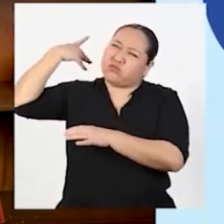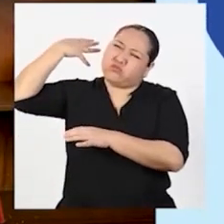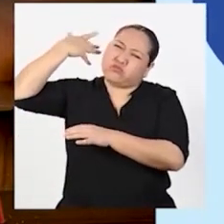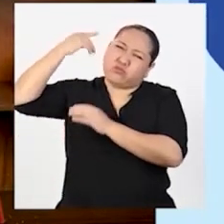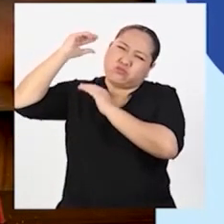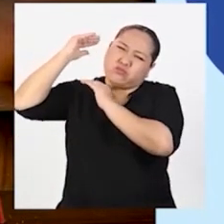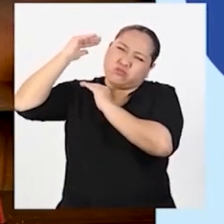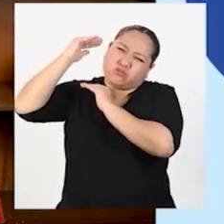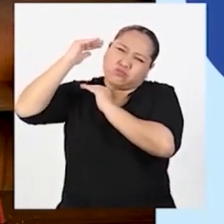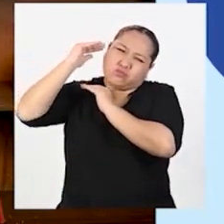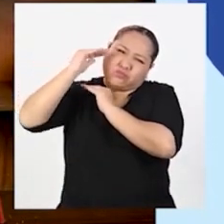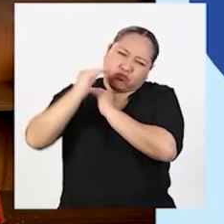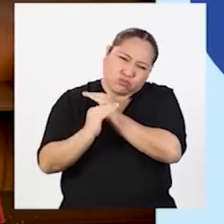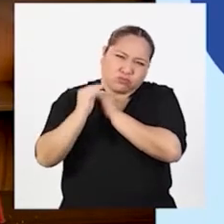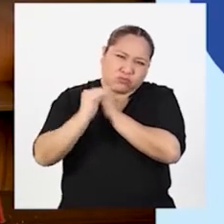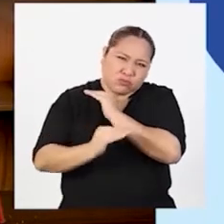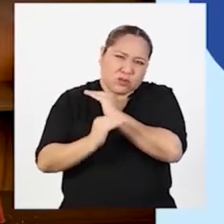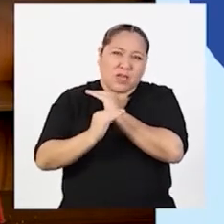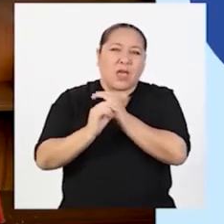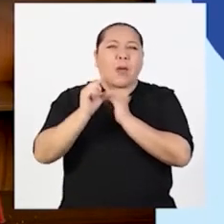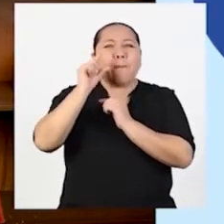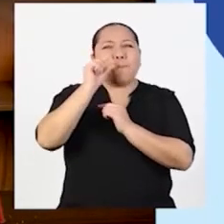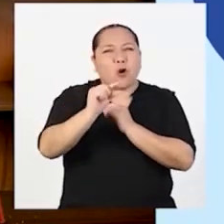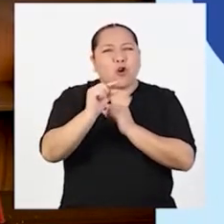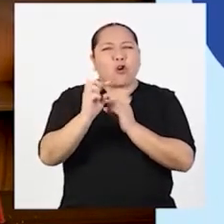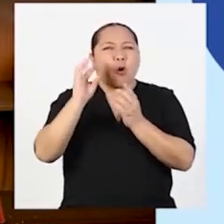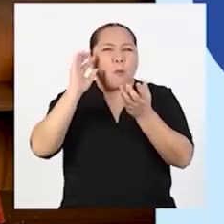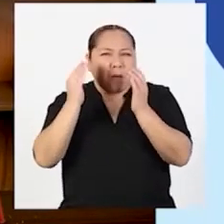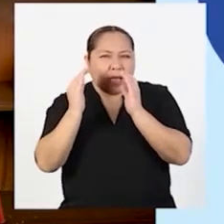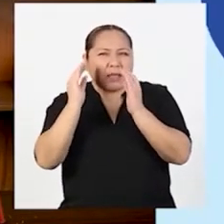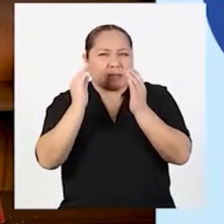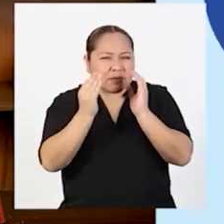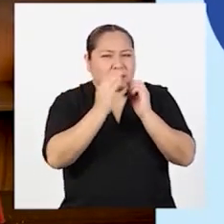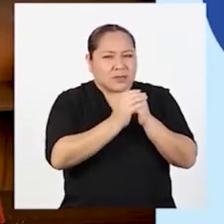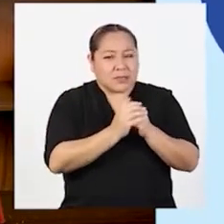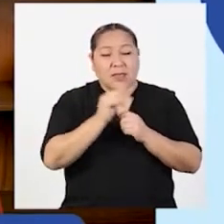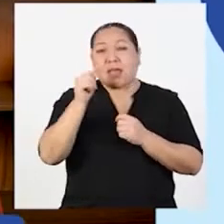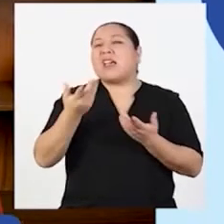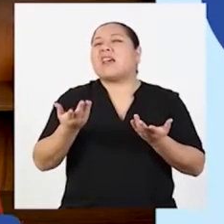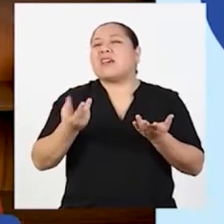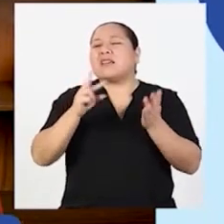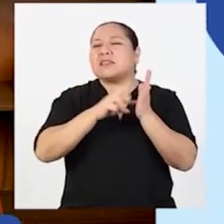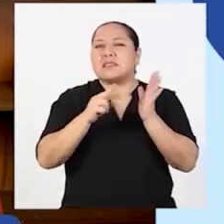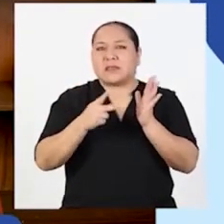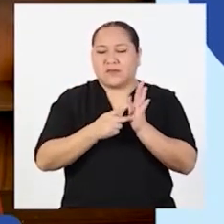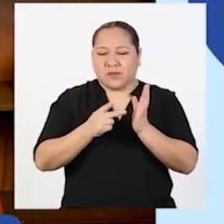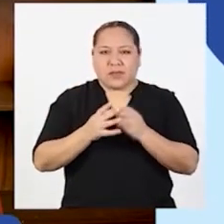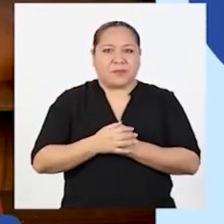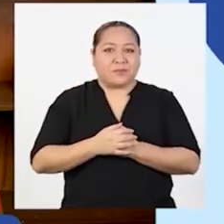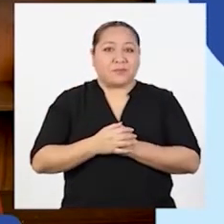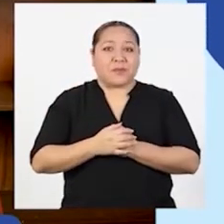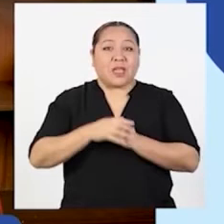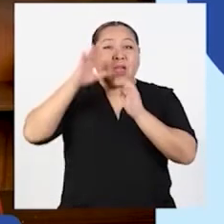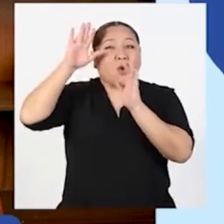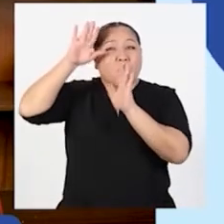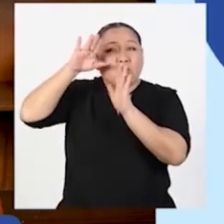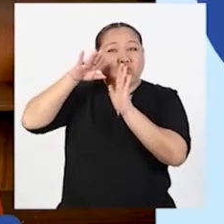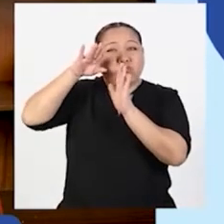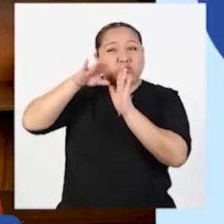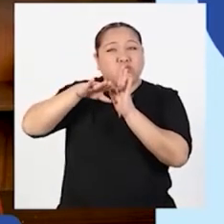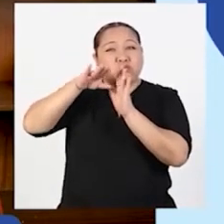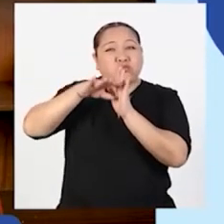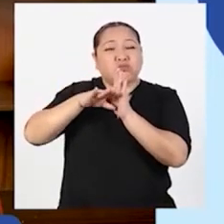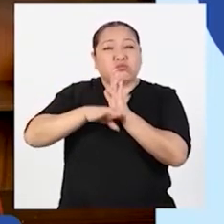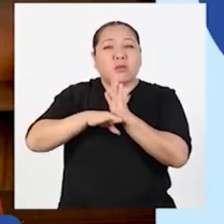considerable de la tasa de repeticiones en el genoma humano. Esto significa que se han reducido las secuencias de